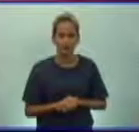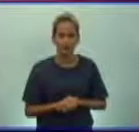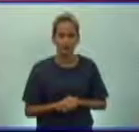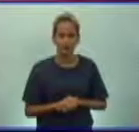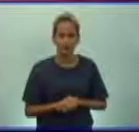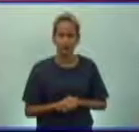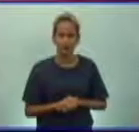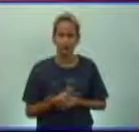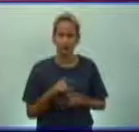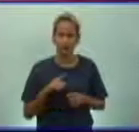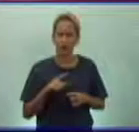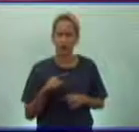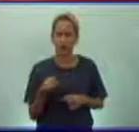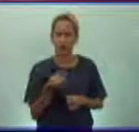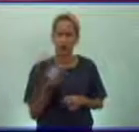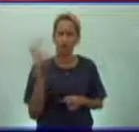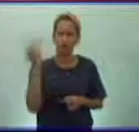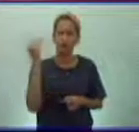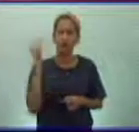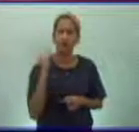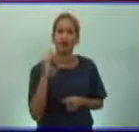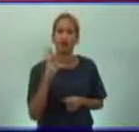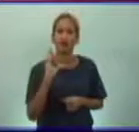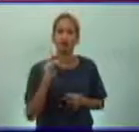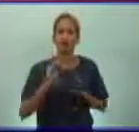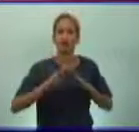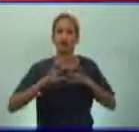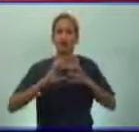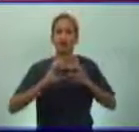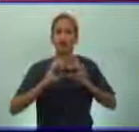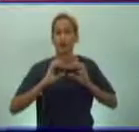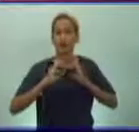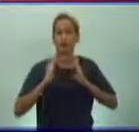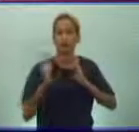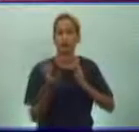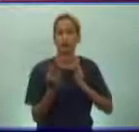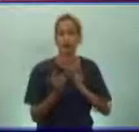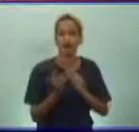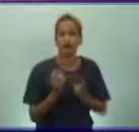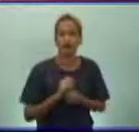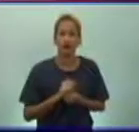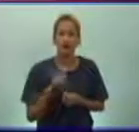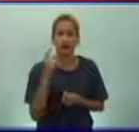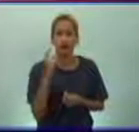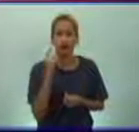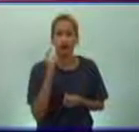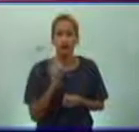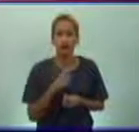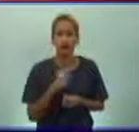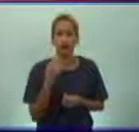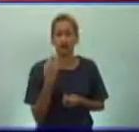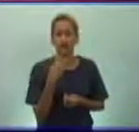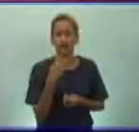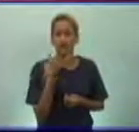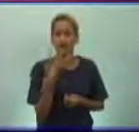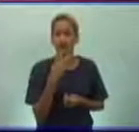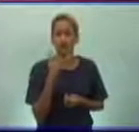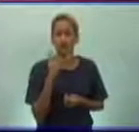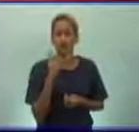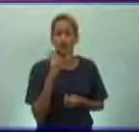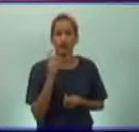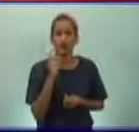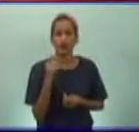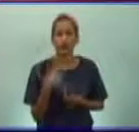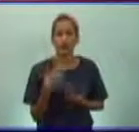Por si no lo saben, les digo que de forma general en nuestro idioma predominan las palabras llanas. Es por eso que